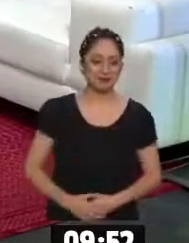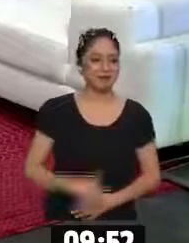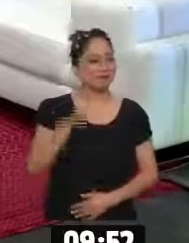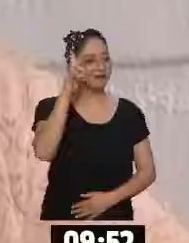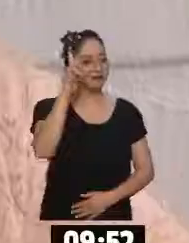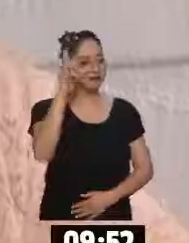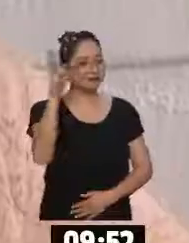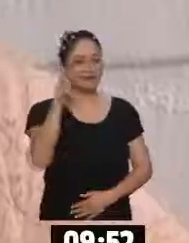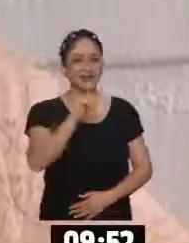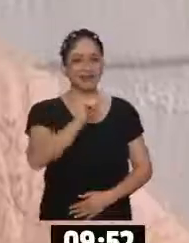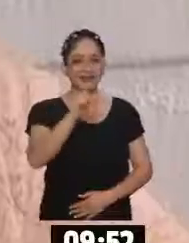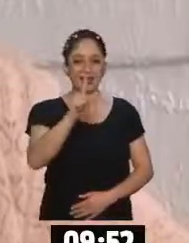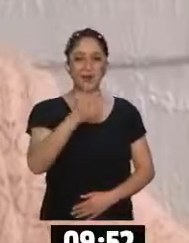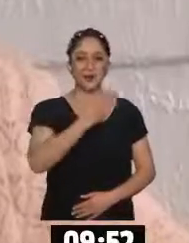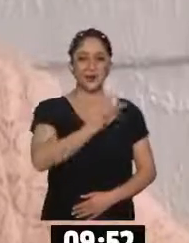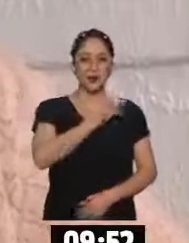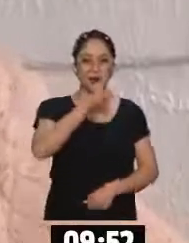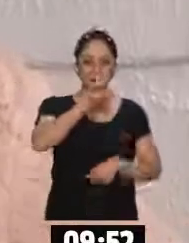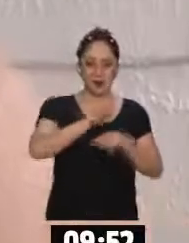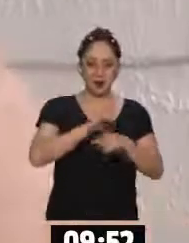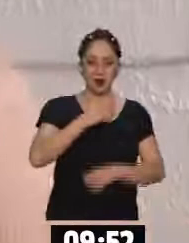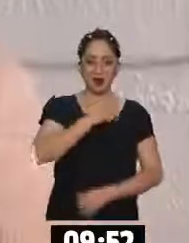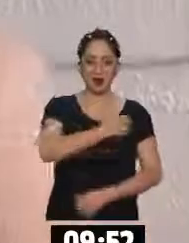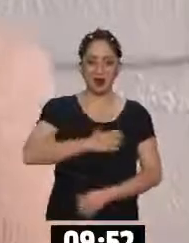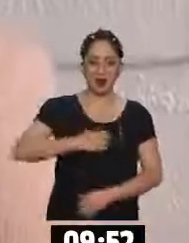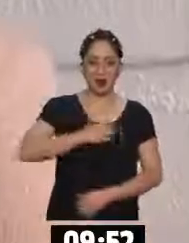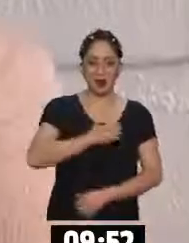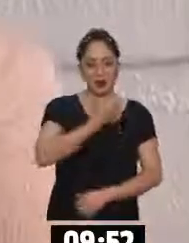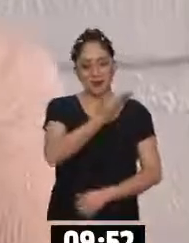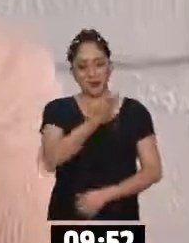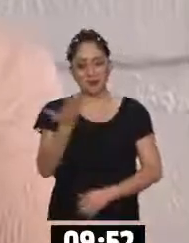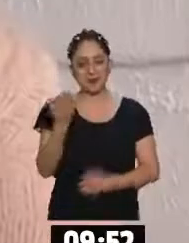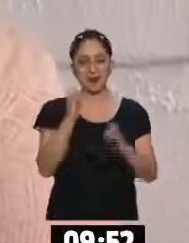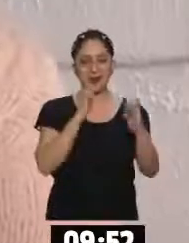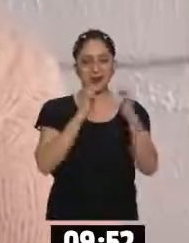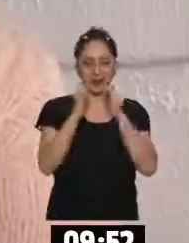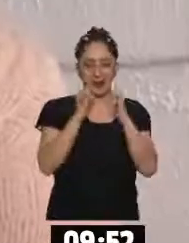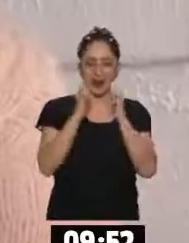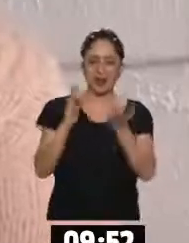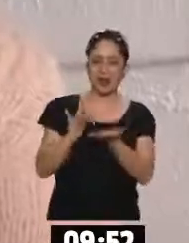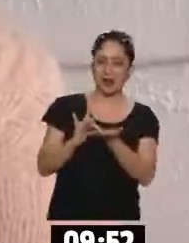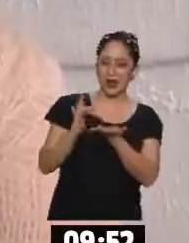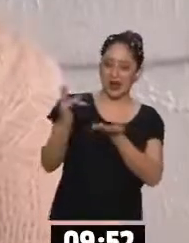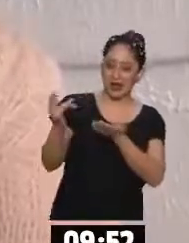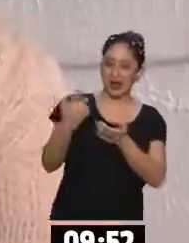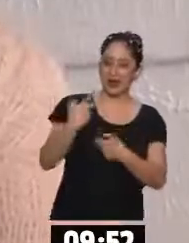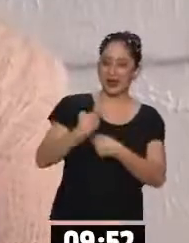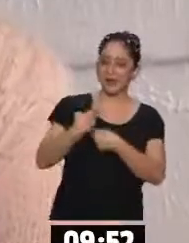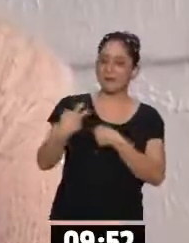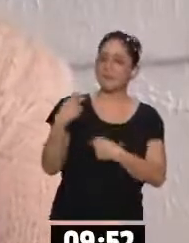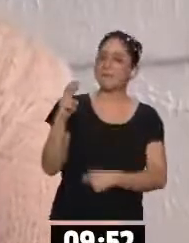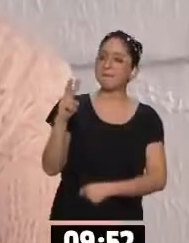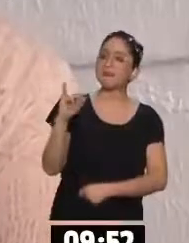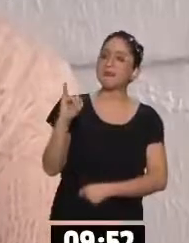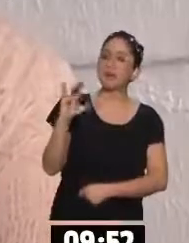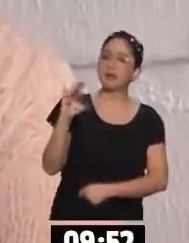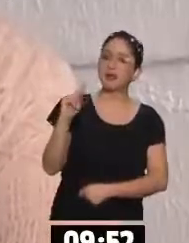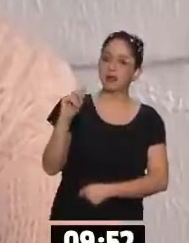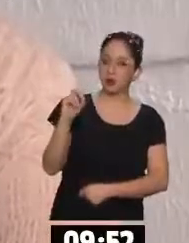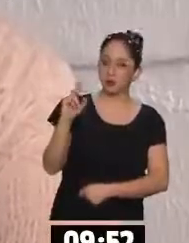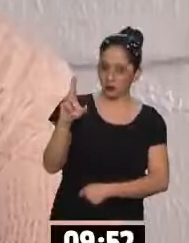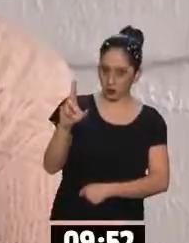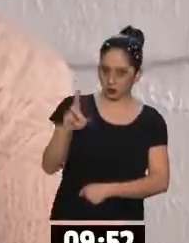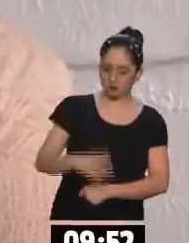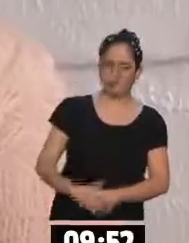Aquí muy contenta de estar con ustedes nuevamente, Fernanda. Muchas gracias, gracias, Víctor. Oigan, ¿de qué se trata este evento en el